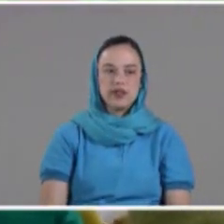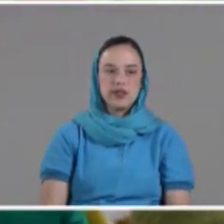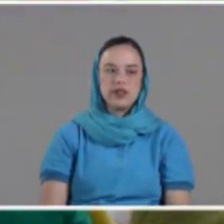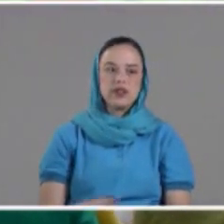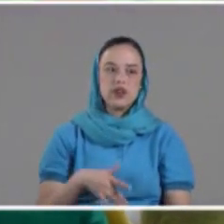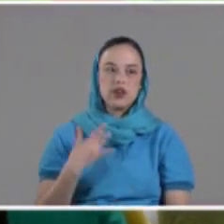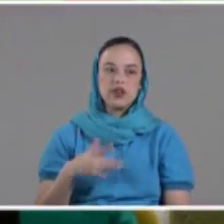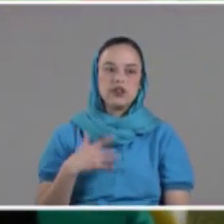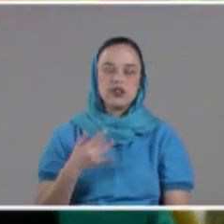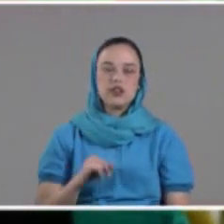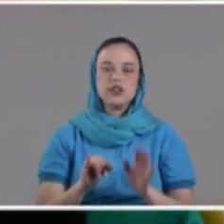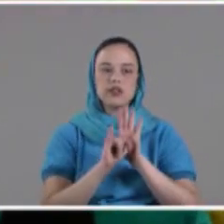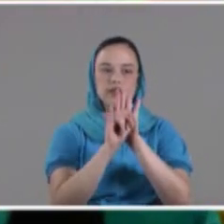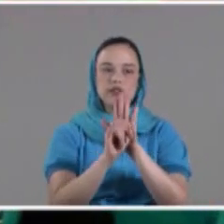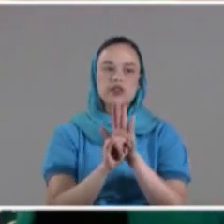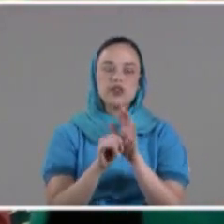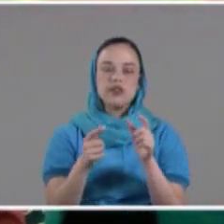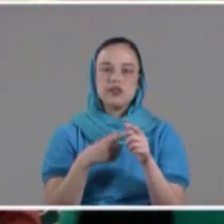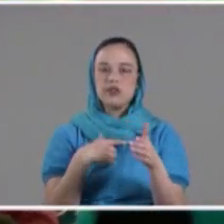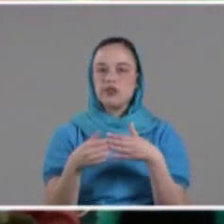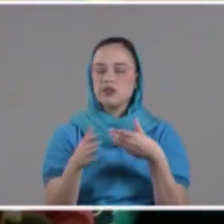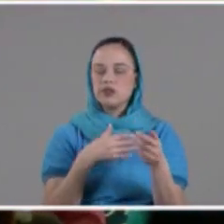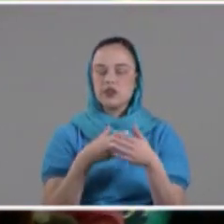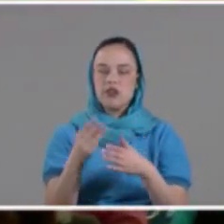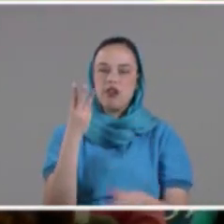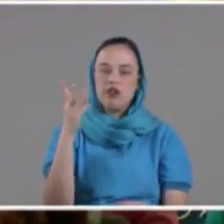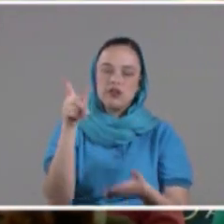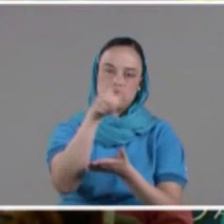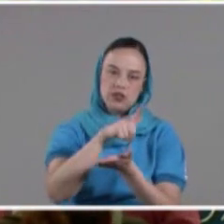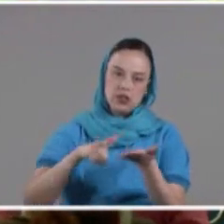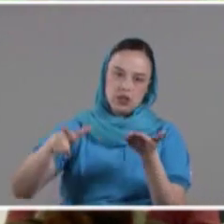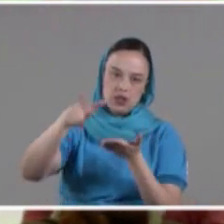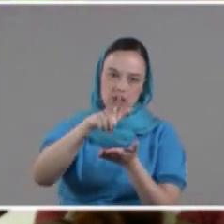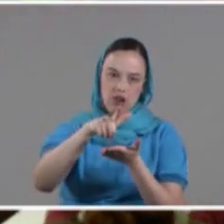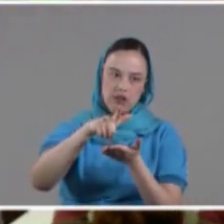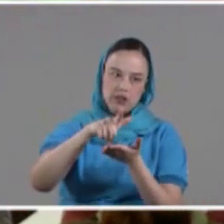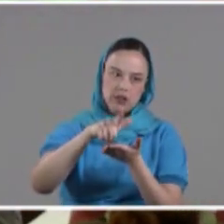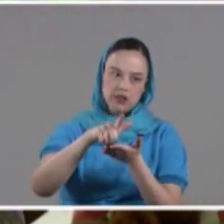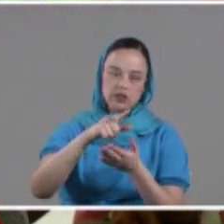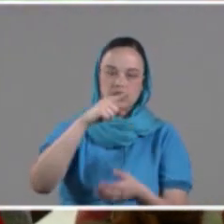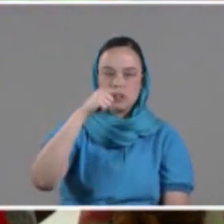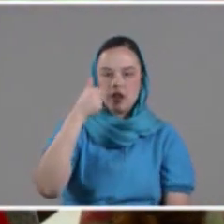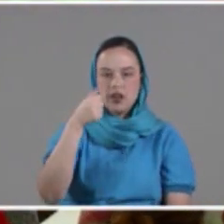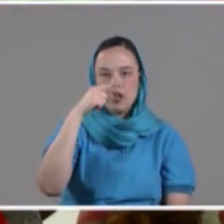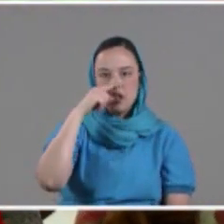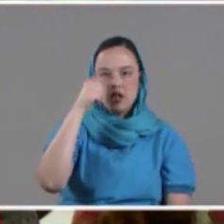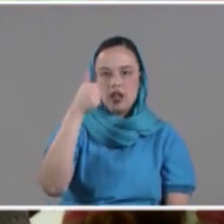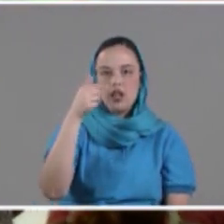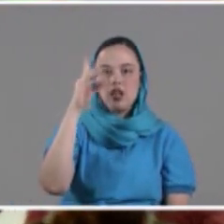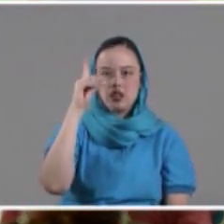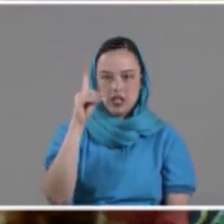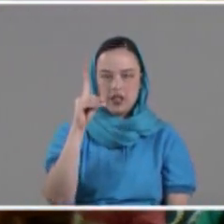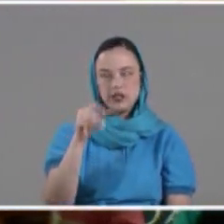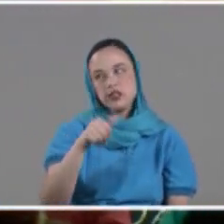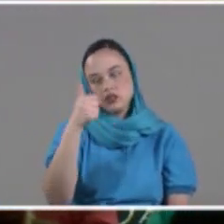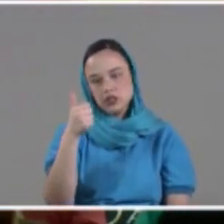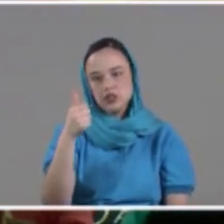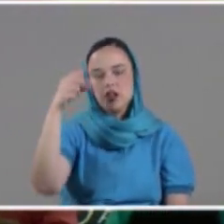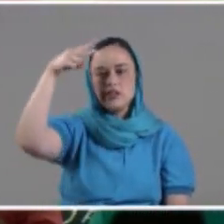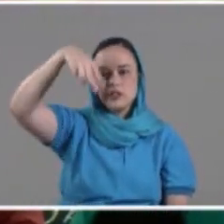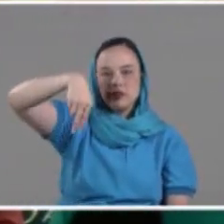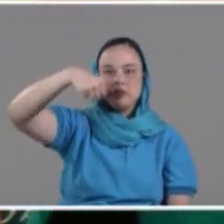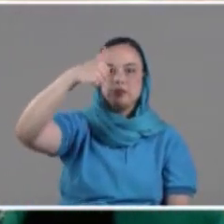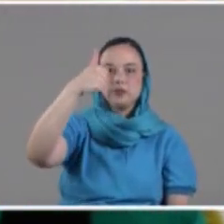que se sienten identificados con cualquiera de las tres eras la de tal la la de